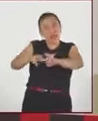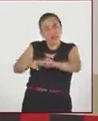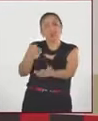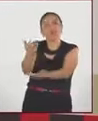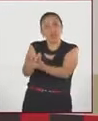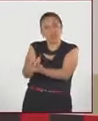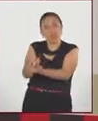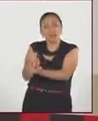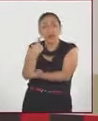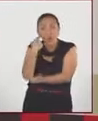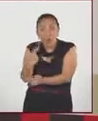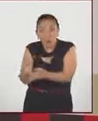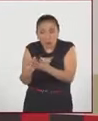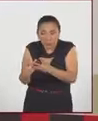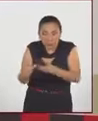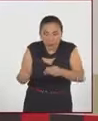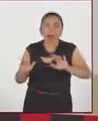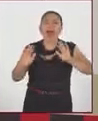vamos a ver cómo te sientes.